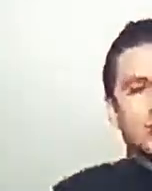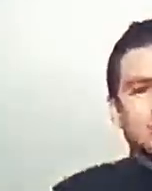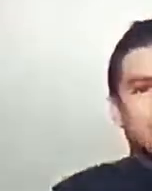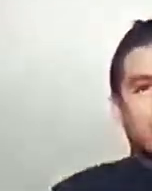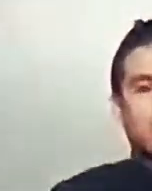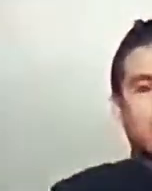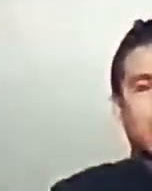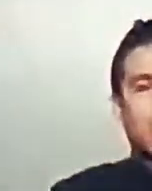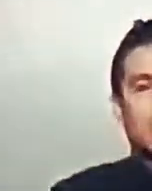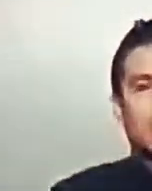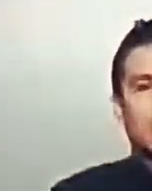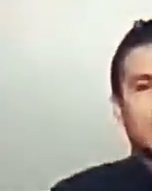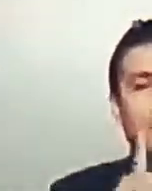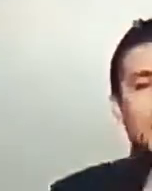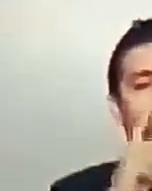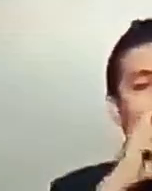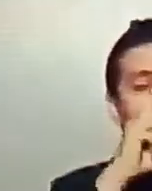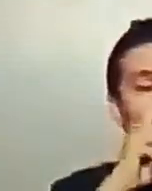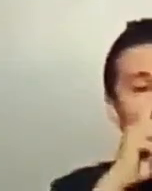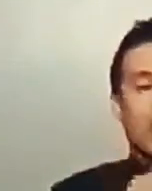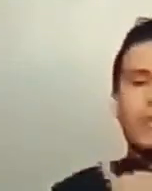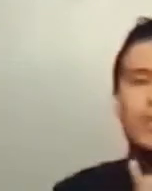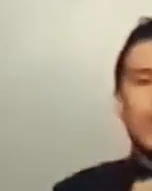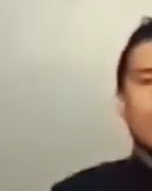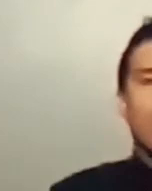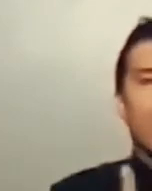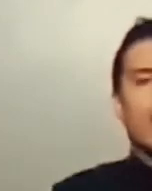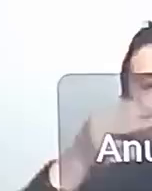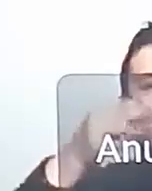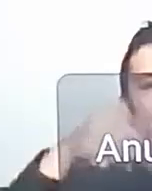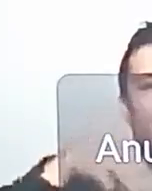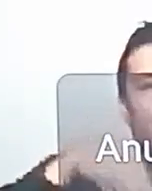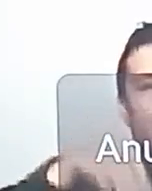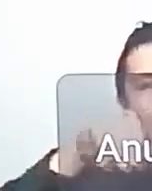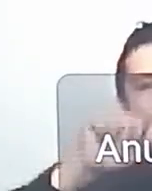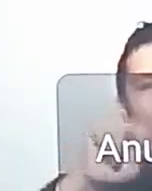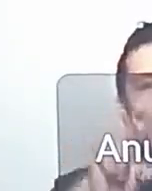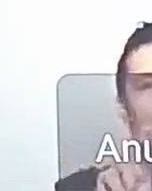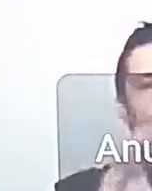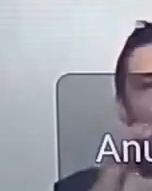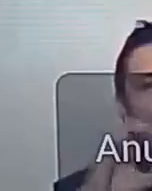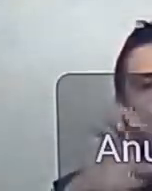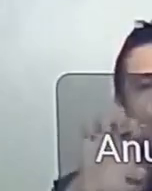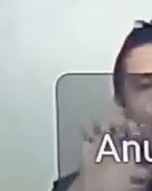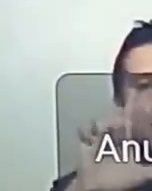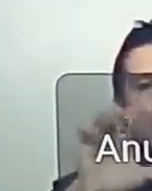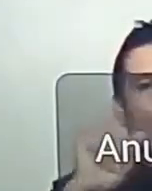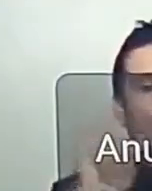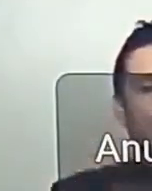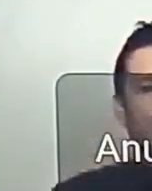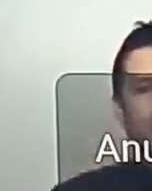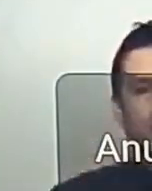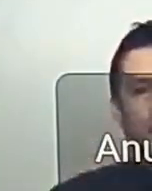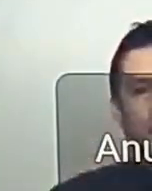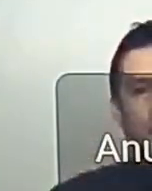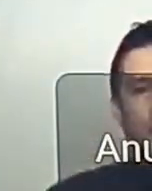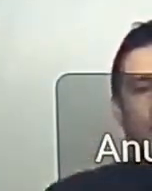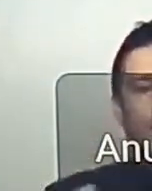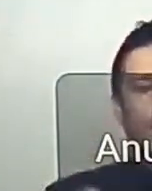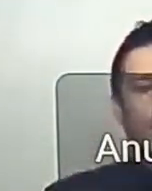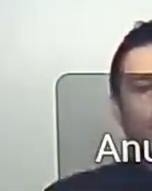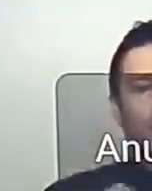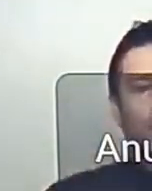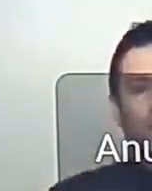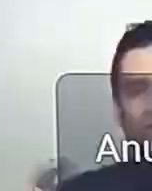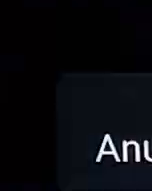si es Sánchez, la ley se aplica para todos. Muchísimas gracias, doctora. Corre su tiempo. Nosotros ejecutaremos el programa